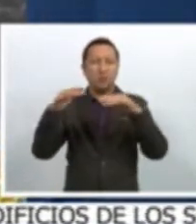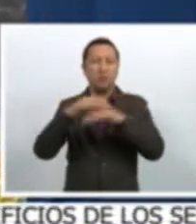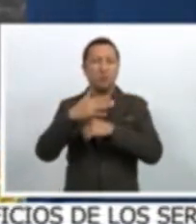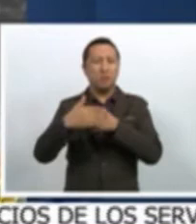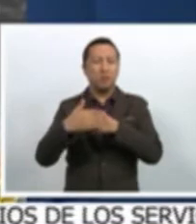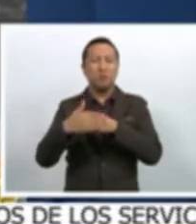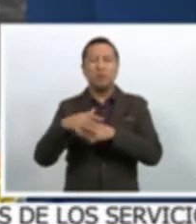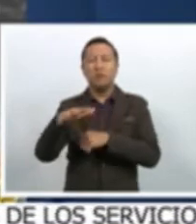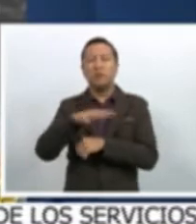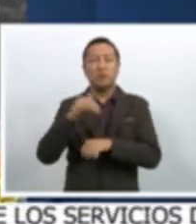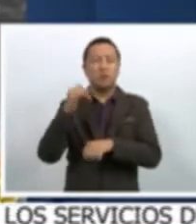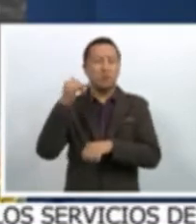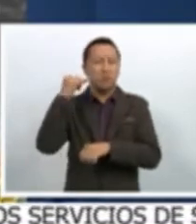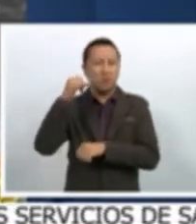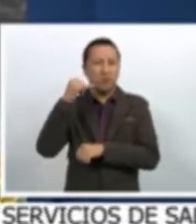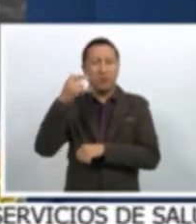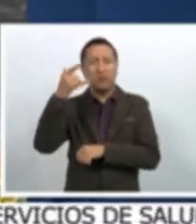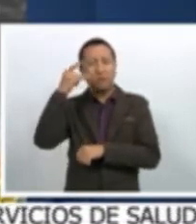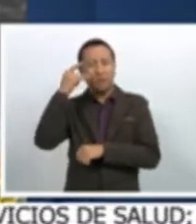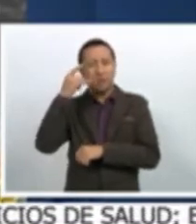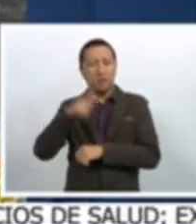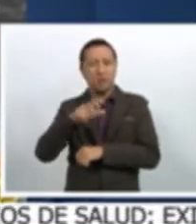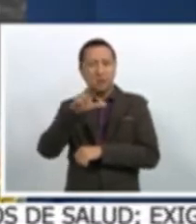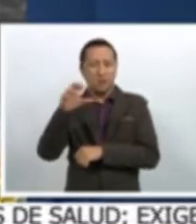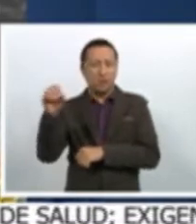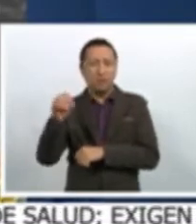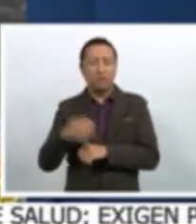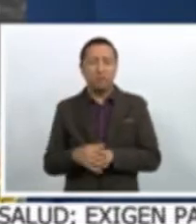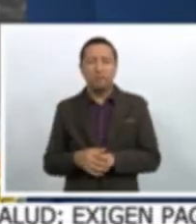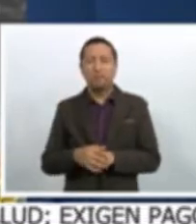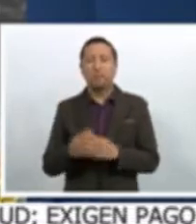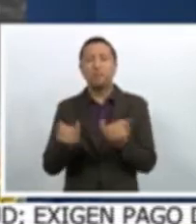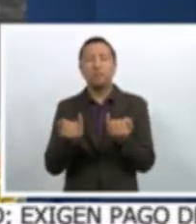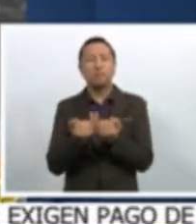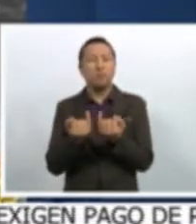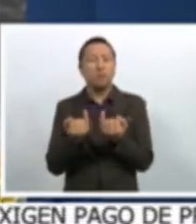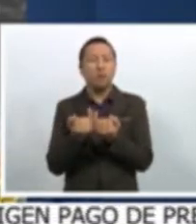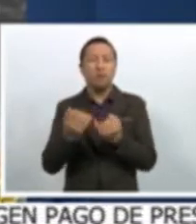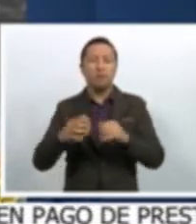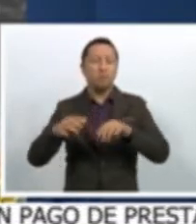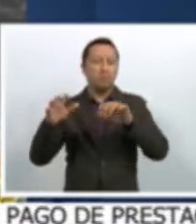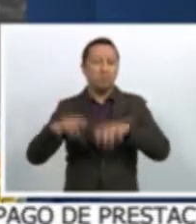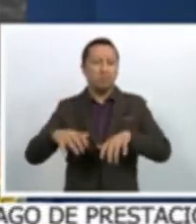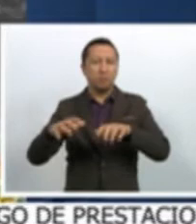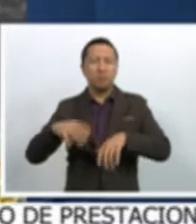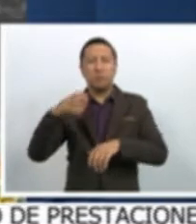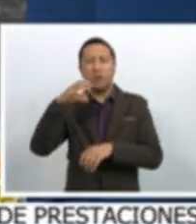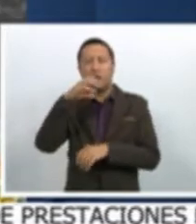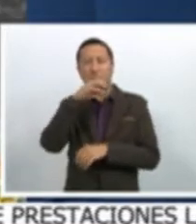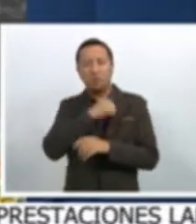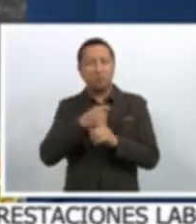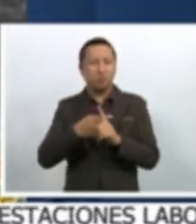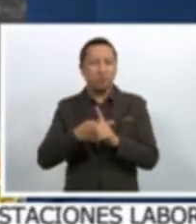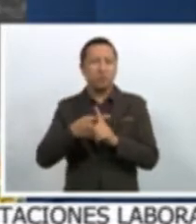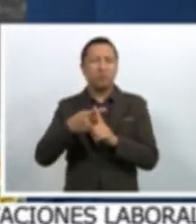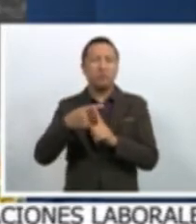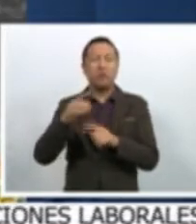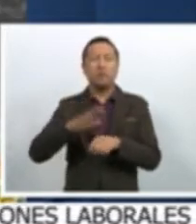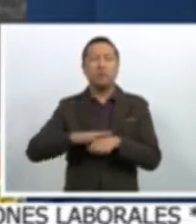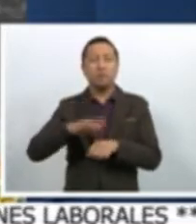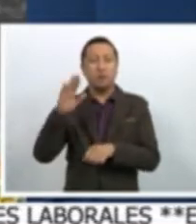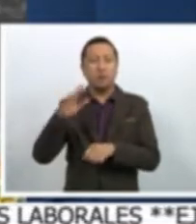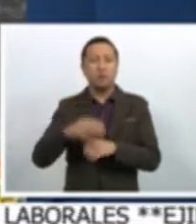variable y bajas posibilidades de lluvias. También se van a mantener las temperaturas muy calurosas durante el